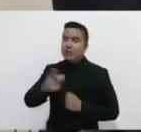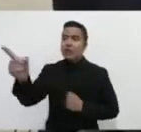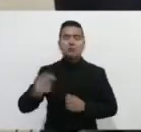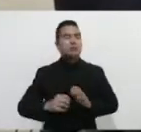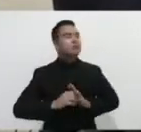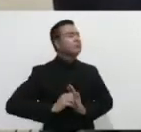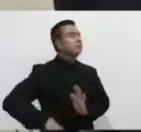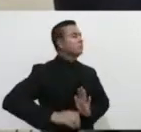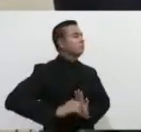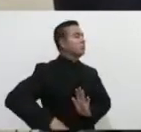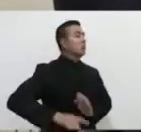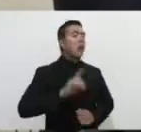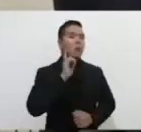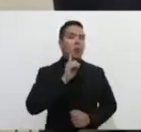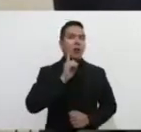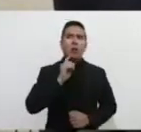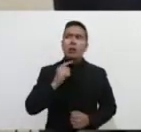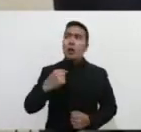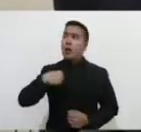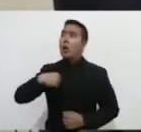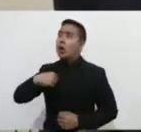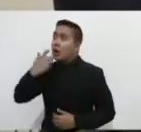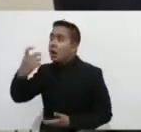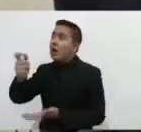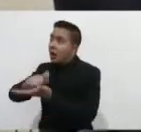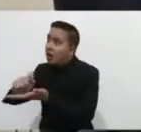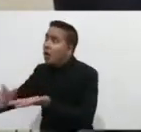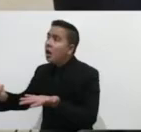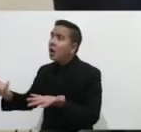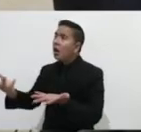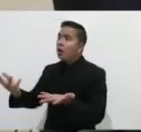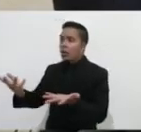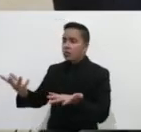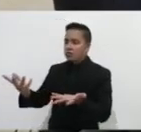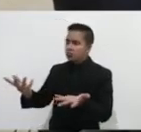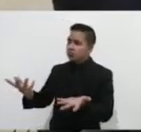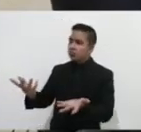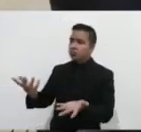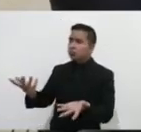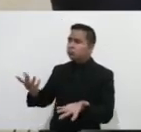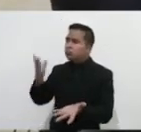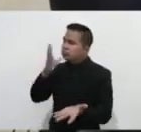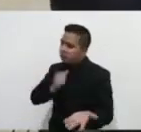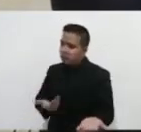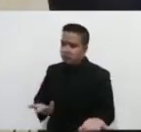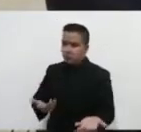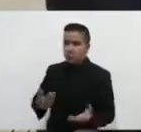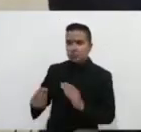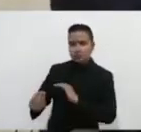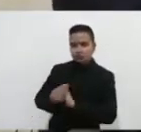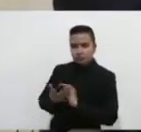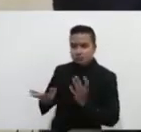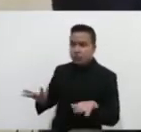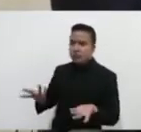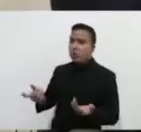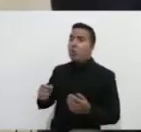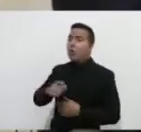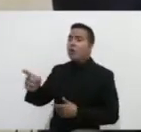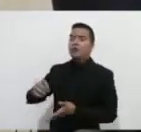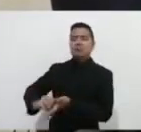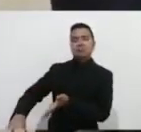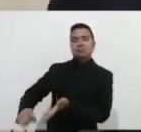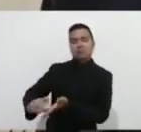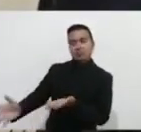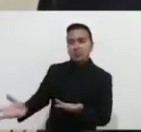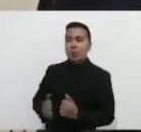la convocatoria y entonces que las mujeres no se den cuenta para poderse inscribir, o bien que una vez que te registras como candidata, pues